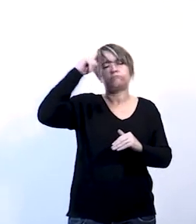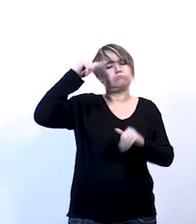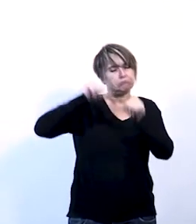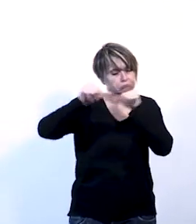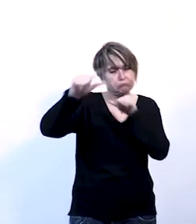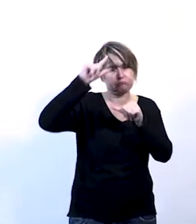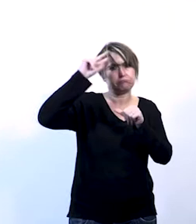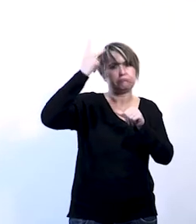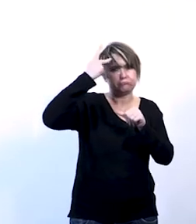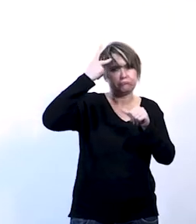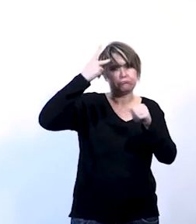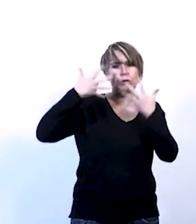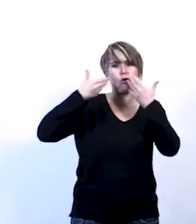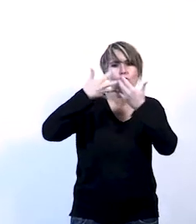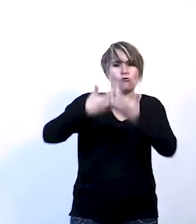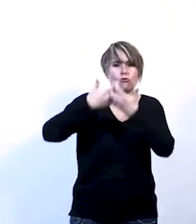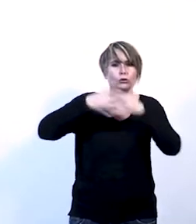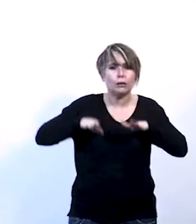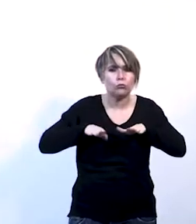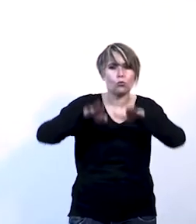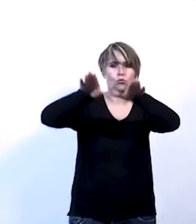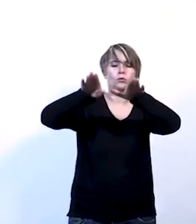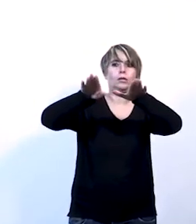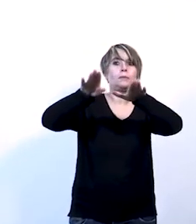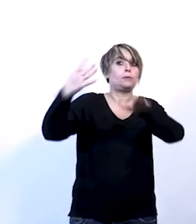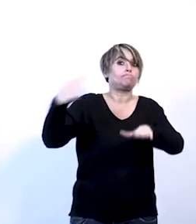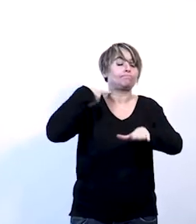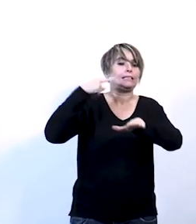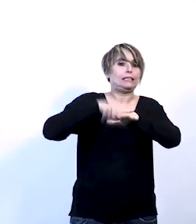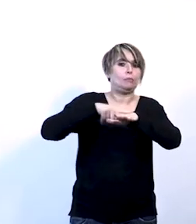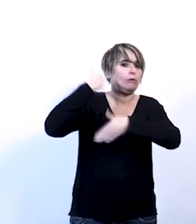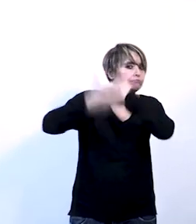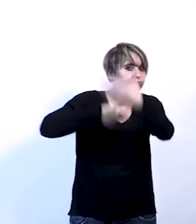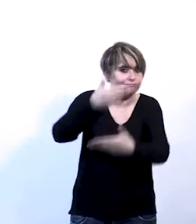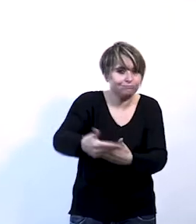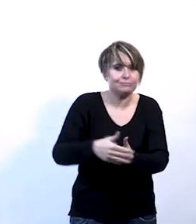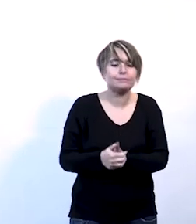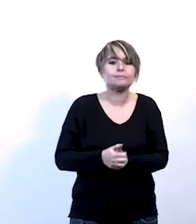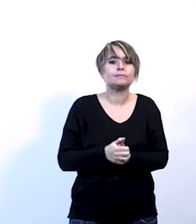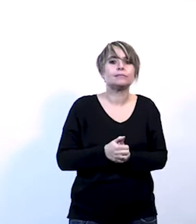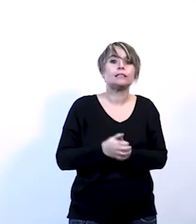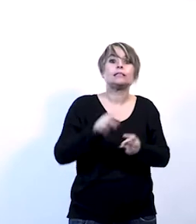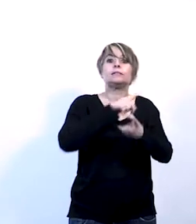dos luchas juntas, pero cogió tiempo, es una cosa. Y otra,